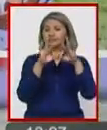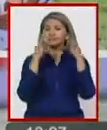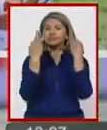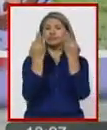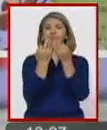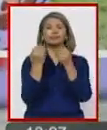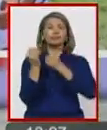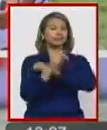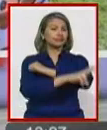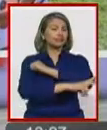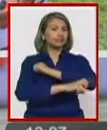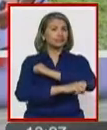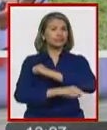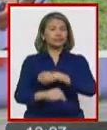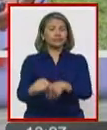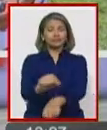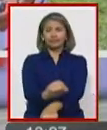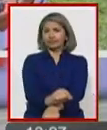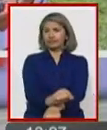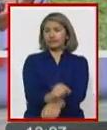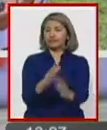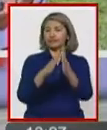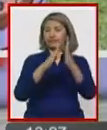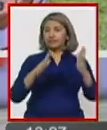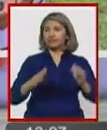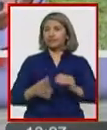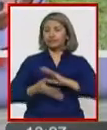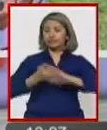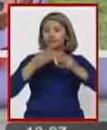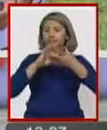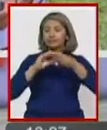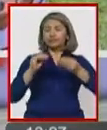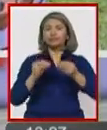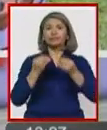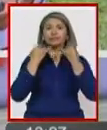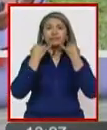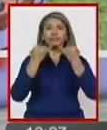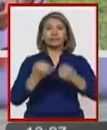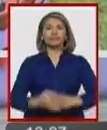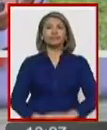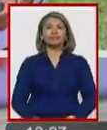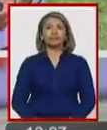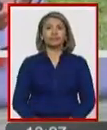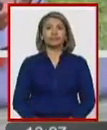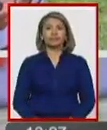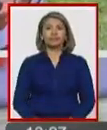familia fue atracada y maniatada en su propio domicilio. Usted nos cuenta más detalles. Adelante, por favor.